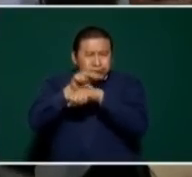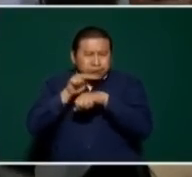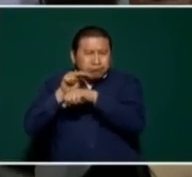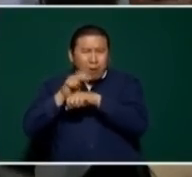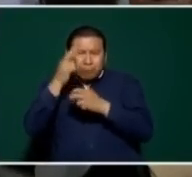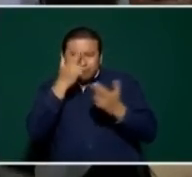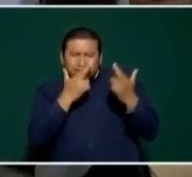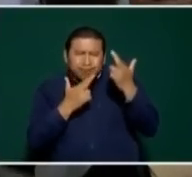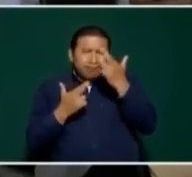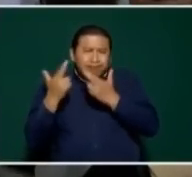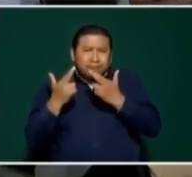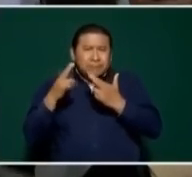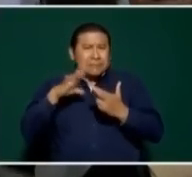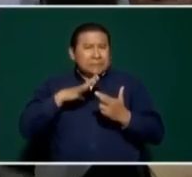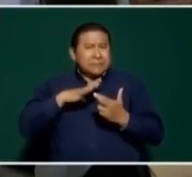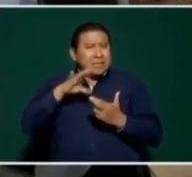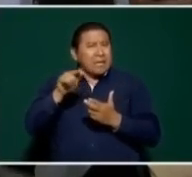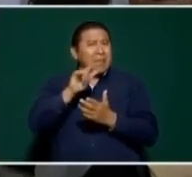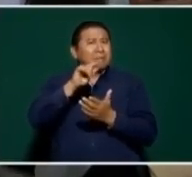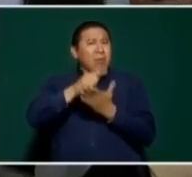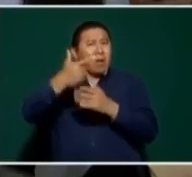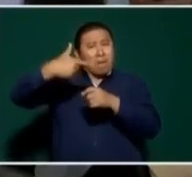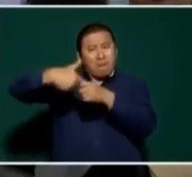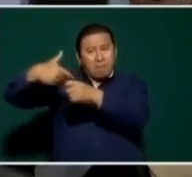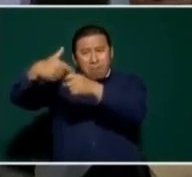que realizamos a gasolineras